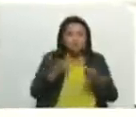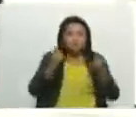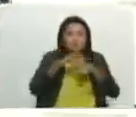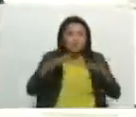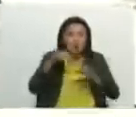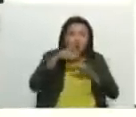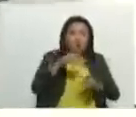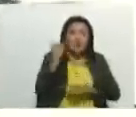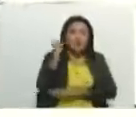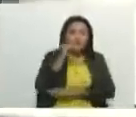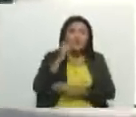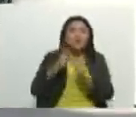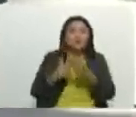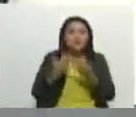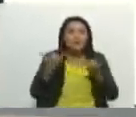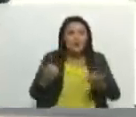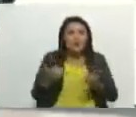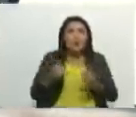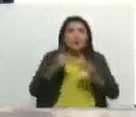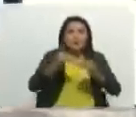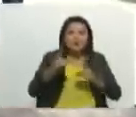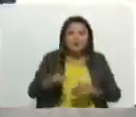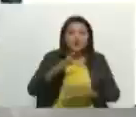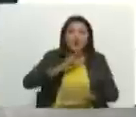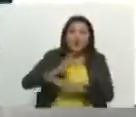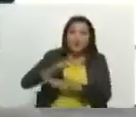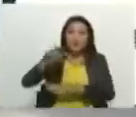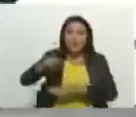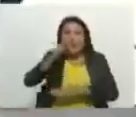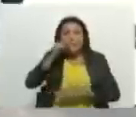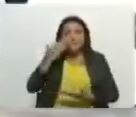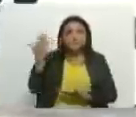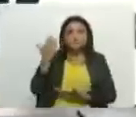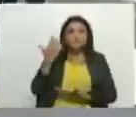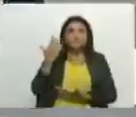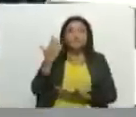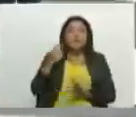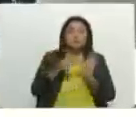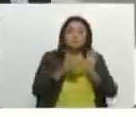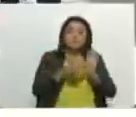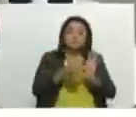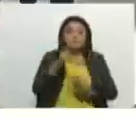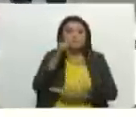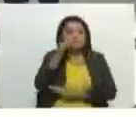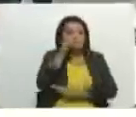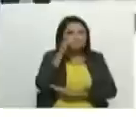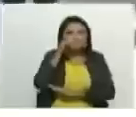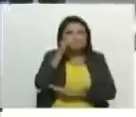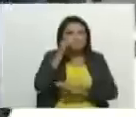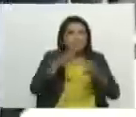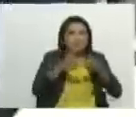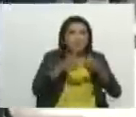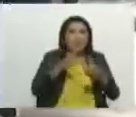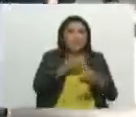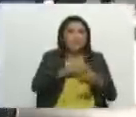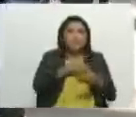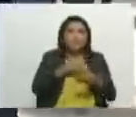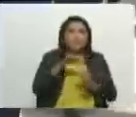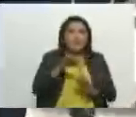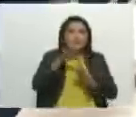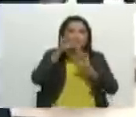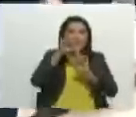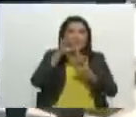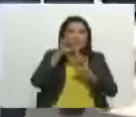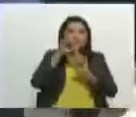que tengan lugar. Ven a través de la pantalla de Venezolana de Televisión como esta comisión especial designada durante la sesión ordinaria de esta